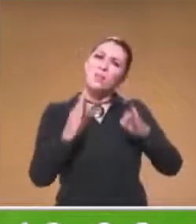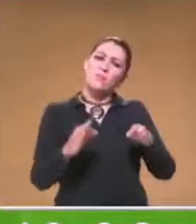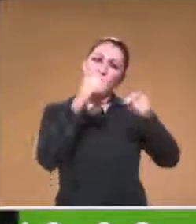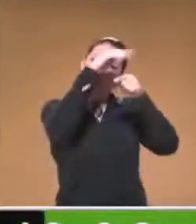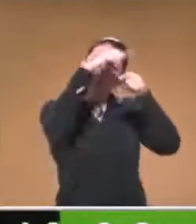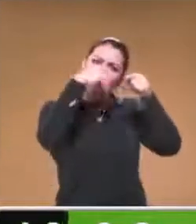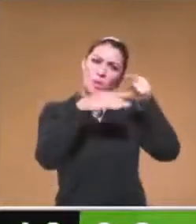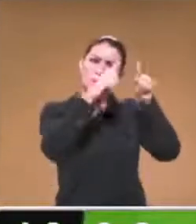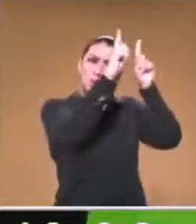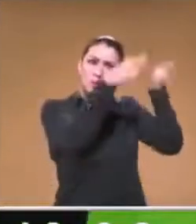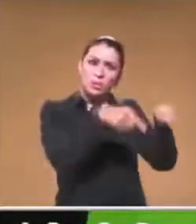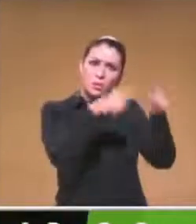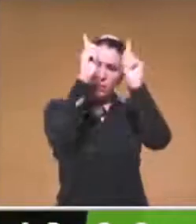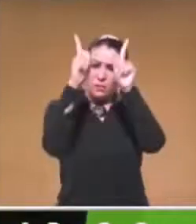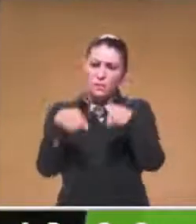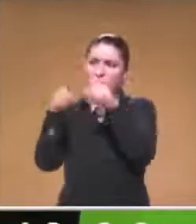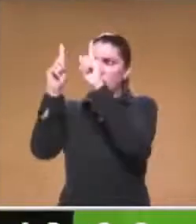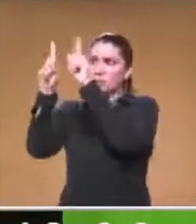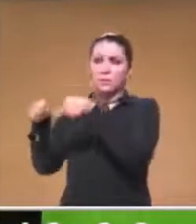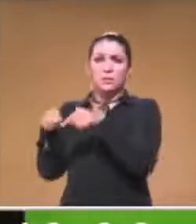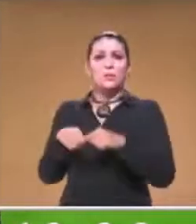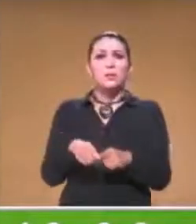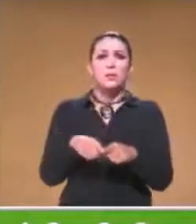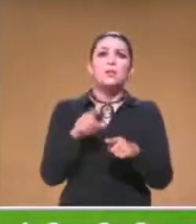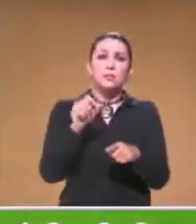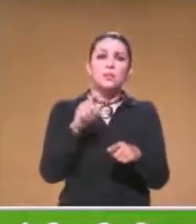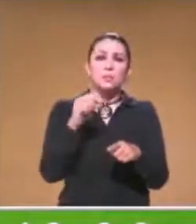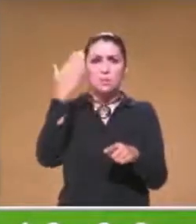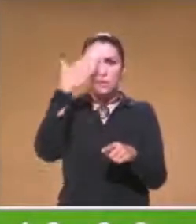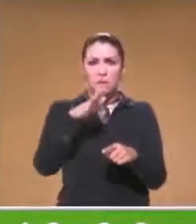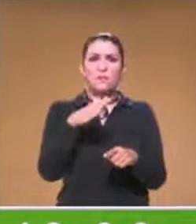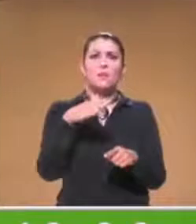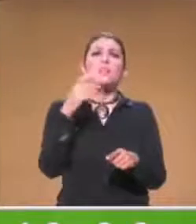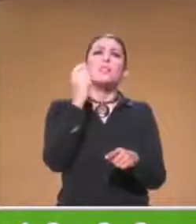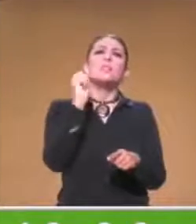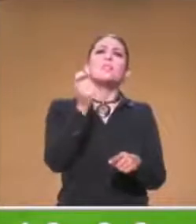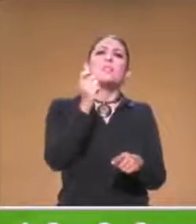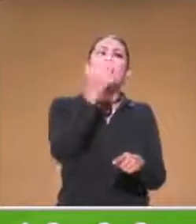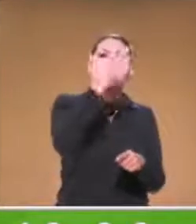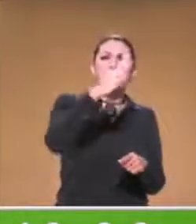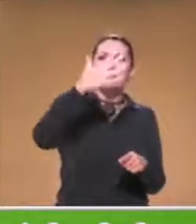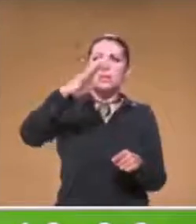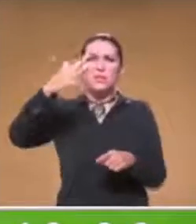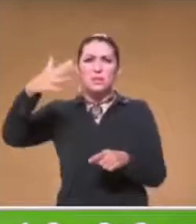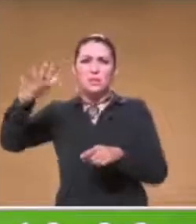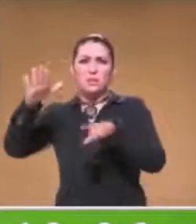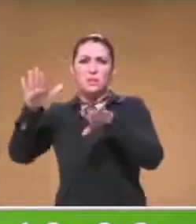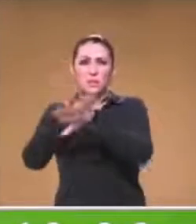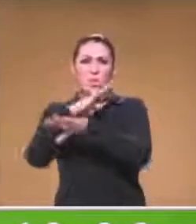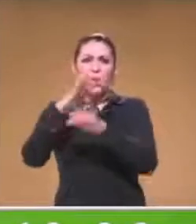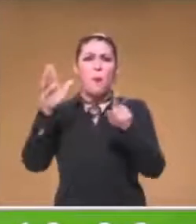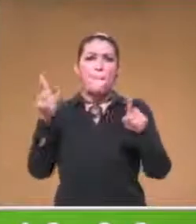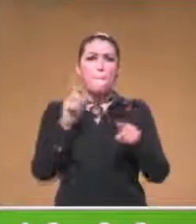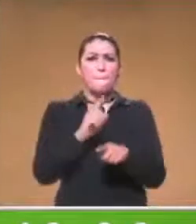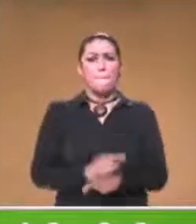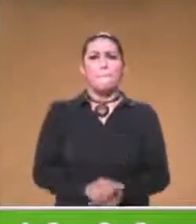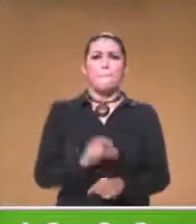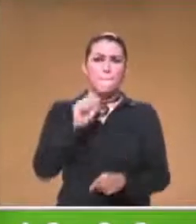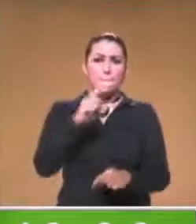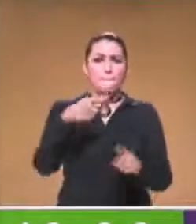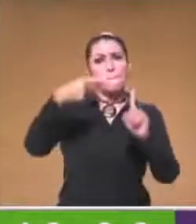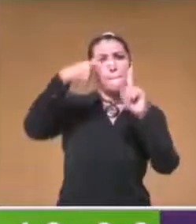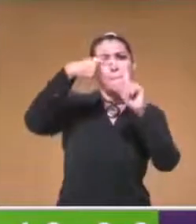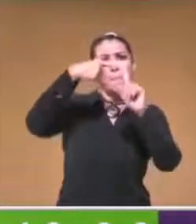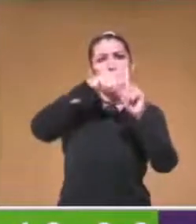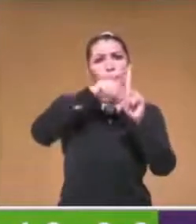decimal. Necesito también saber qué son las potencias de 10 y, por último, necesito saber dividir. ¿Se